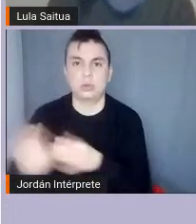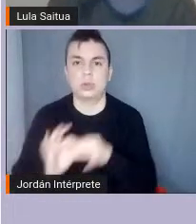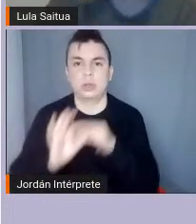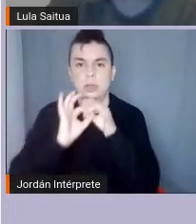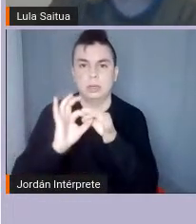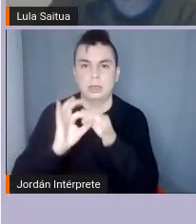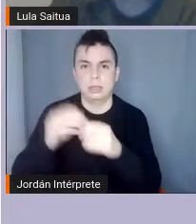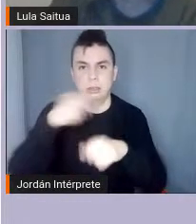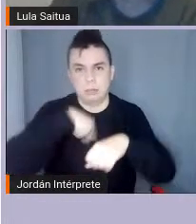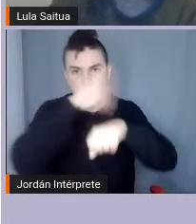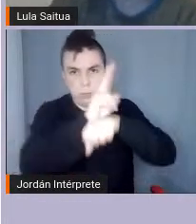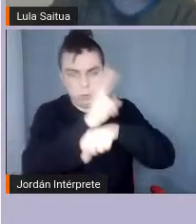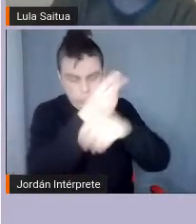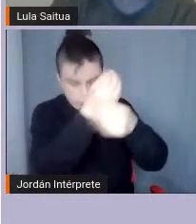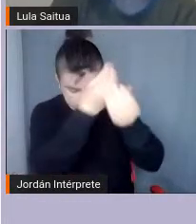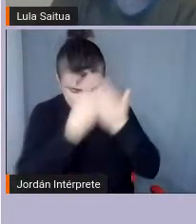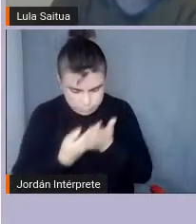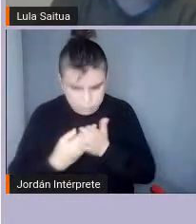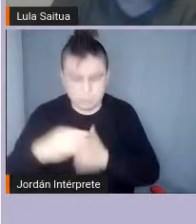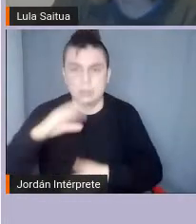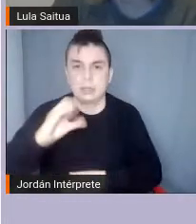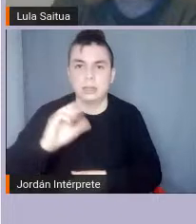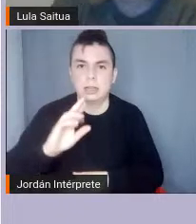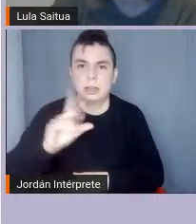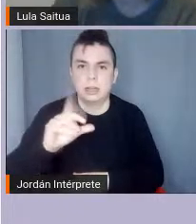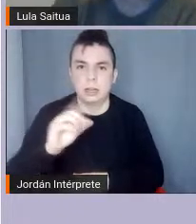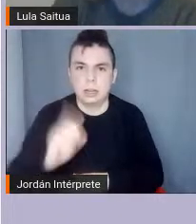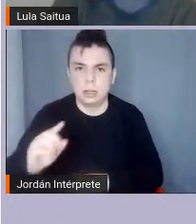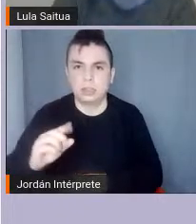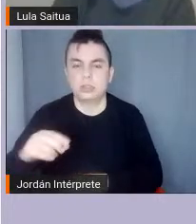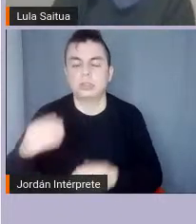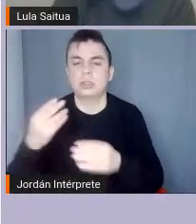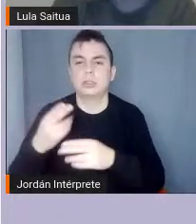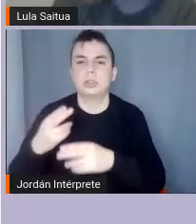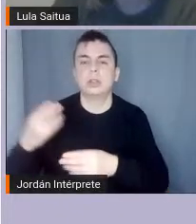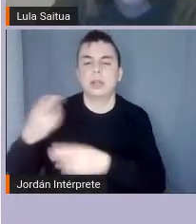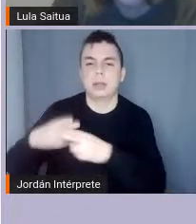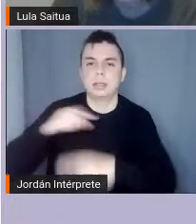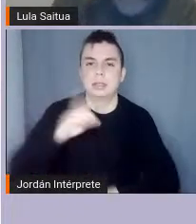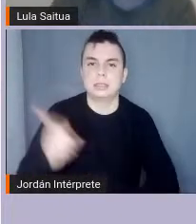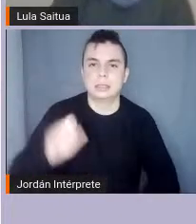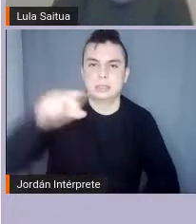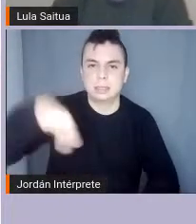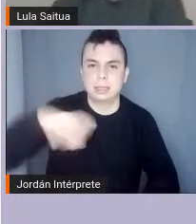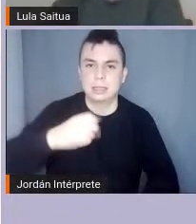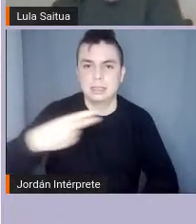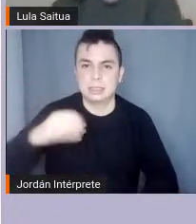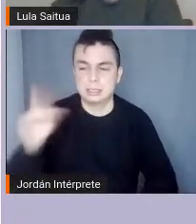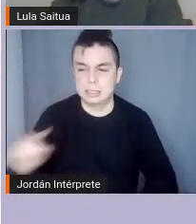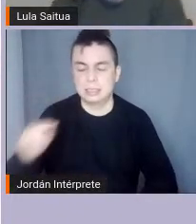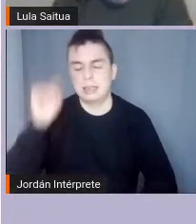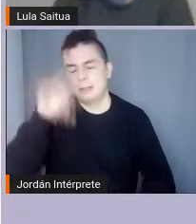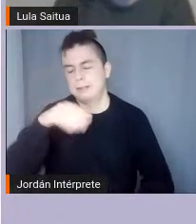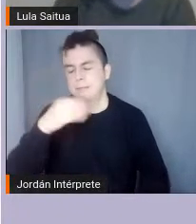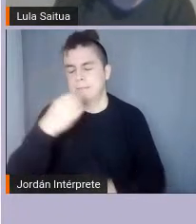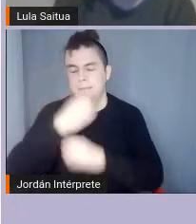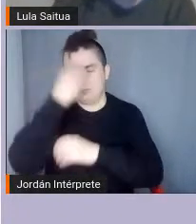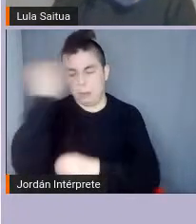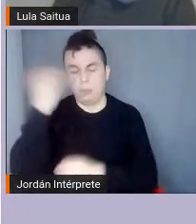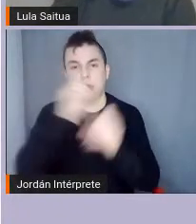mi maestro don Carlos Sánchez y maestros de tantos, tantos y tantas, tantas profesores de